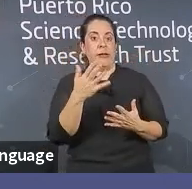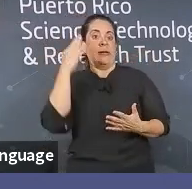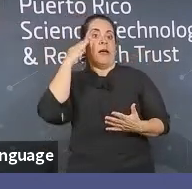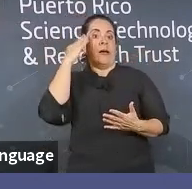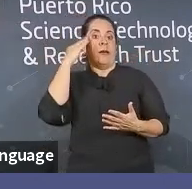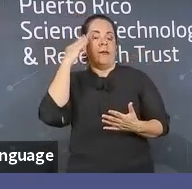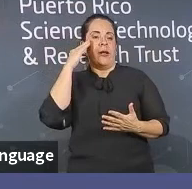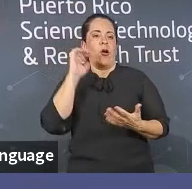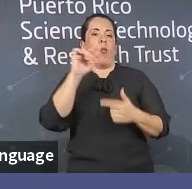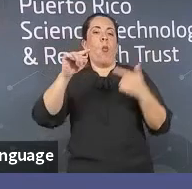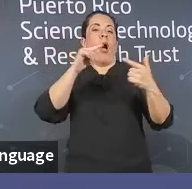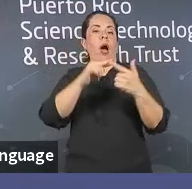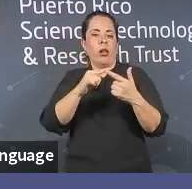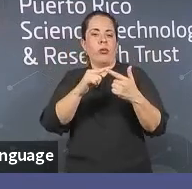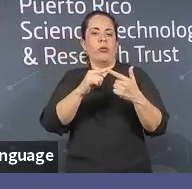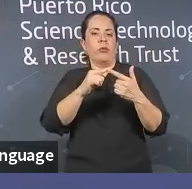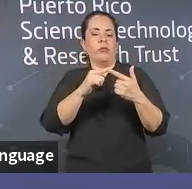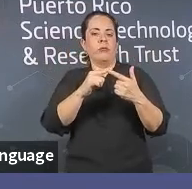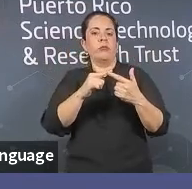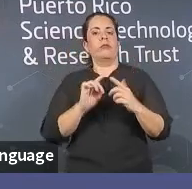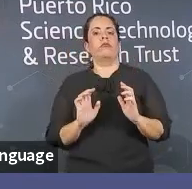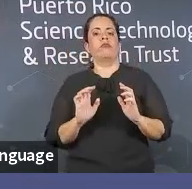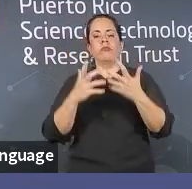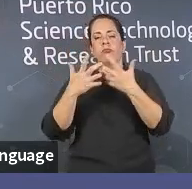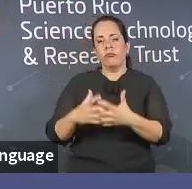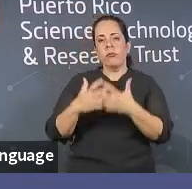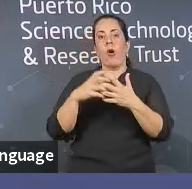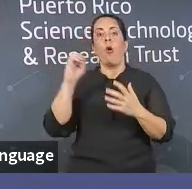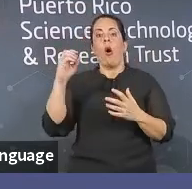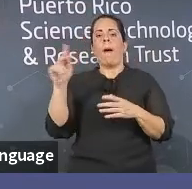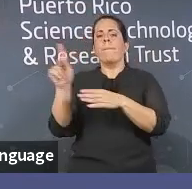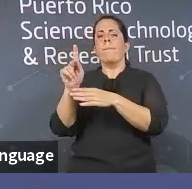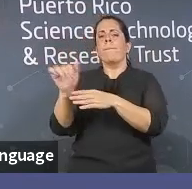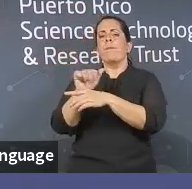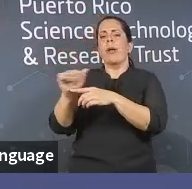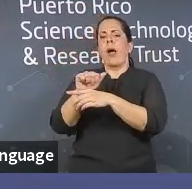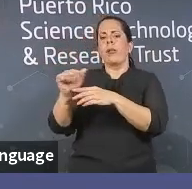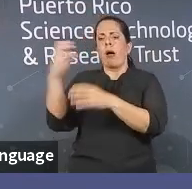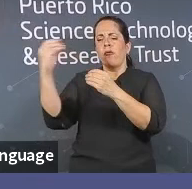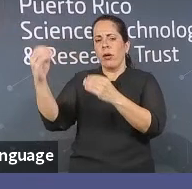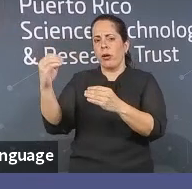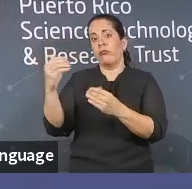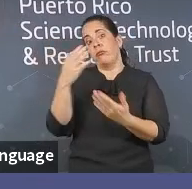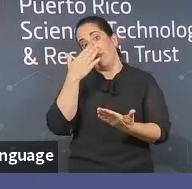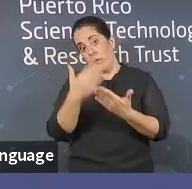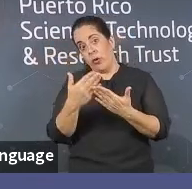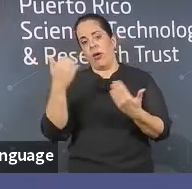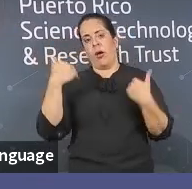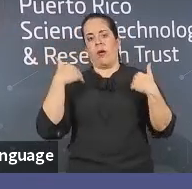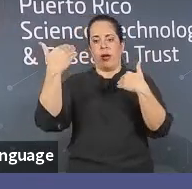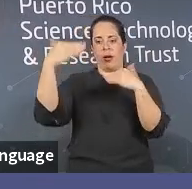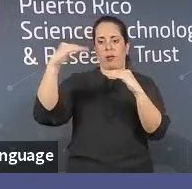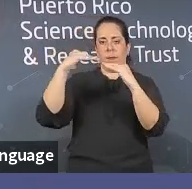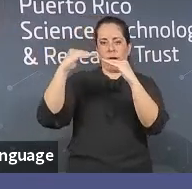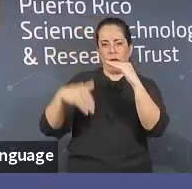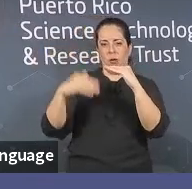puede aplicar, ya sea operativamente o haciendo una prueba de campo. Siempre es bueno mantener un límite menor o un límite